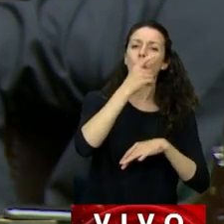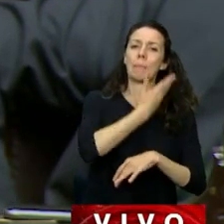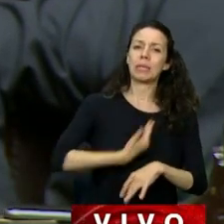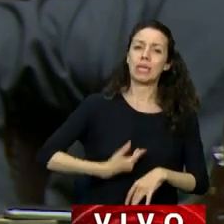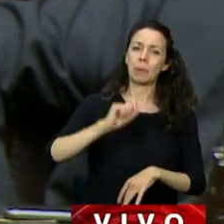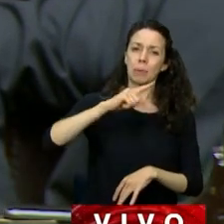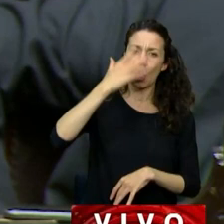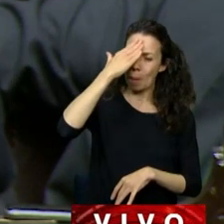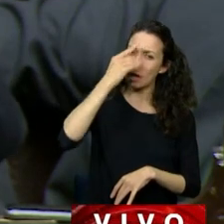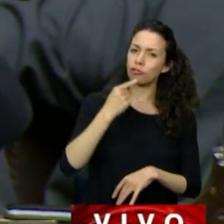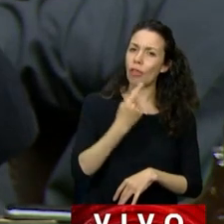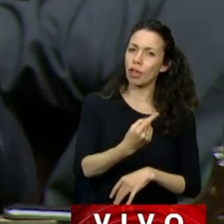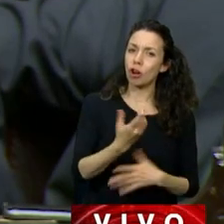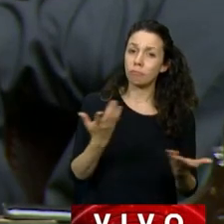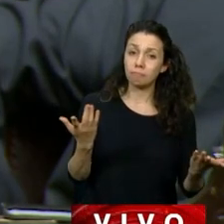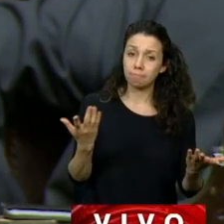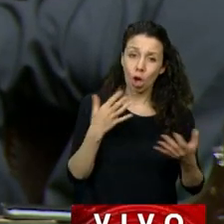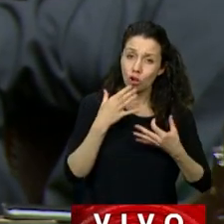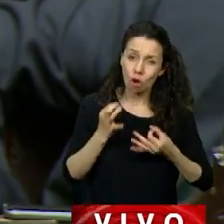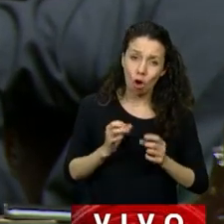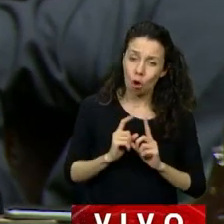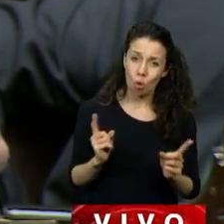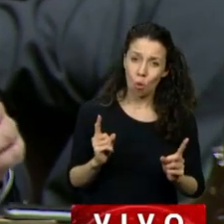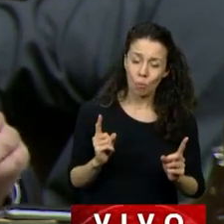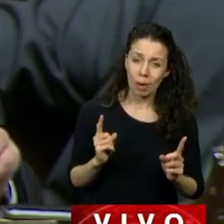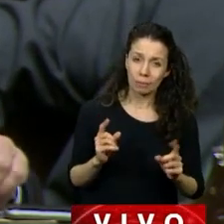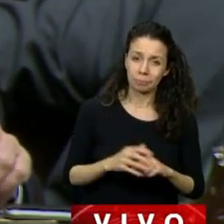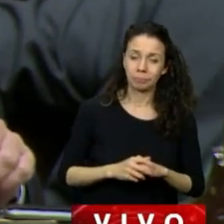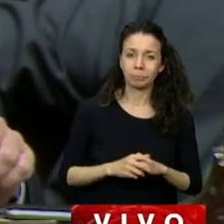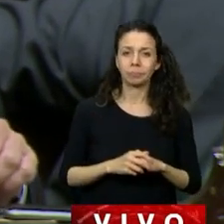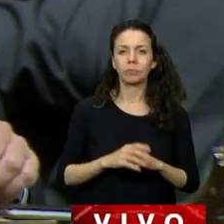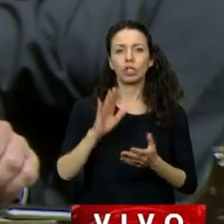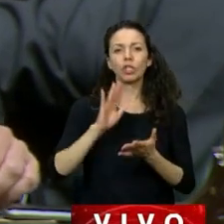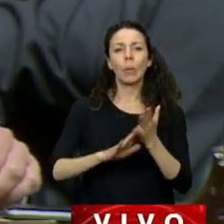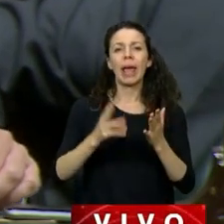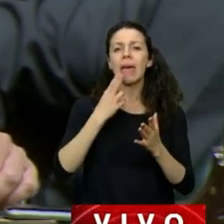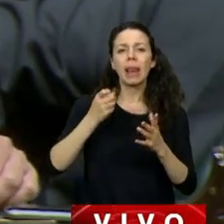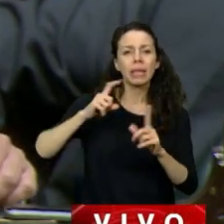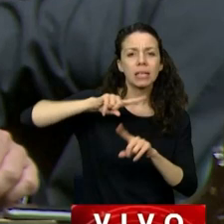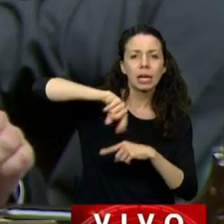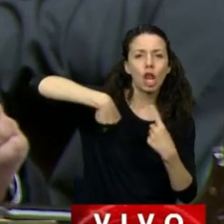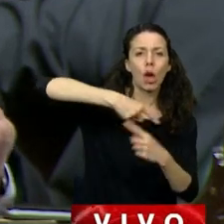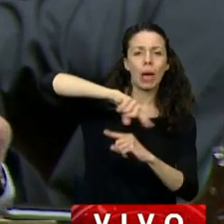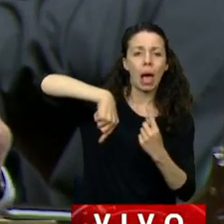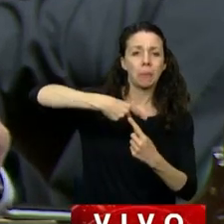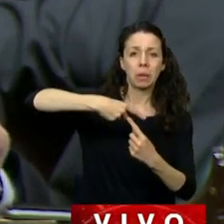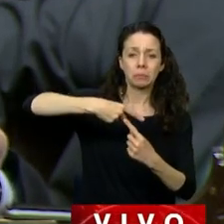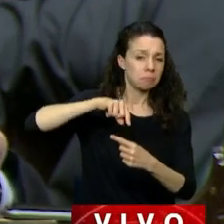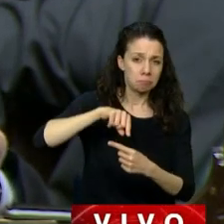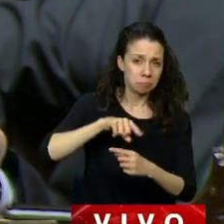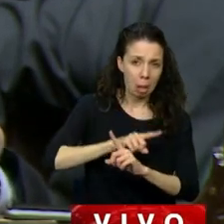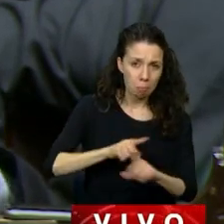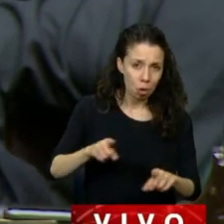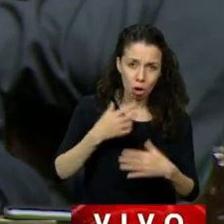1 de marzo. Y podría estar cumpliendo. Así no lo estamos cumpliendo. Energía renovable tampoco. Con energía renovable tampoco estamos